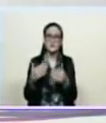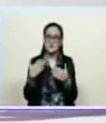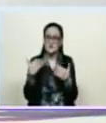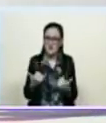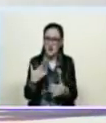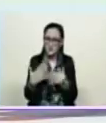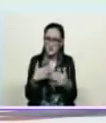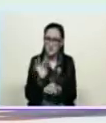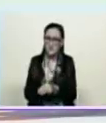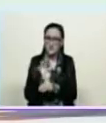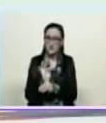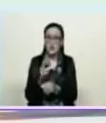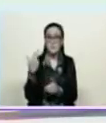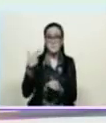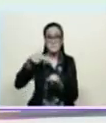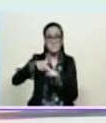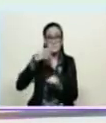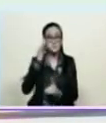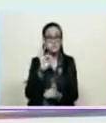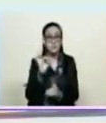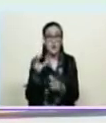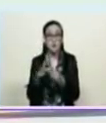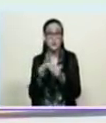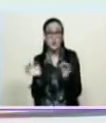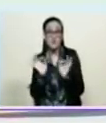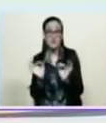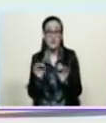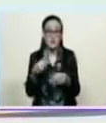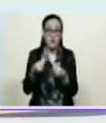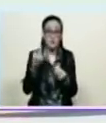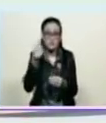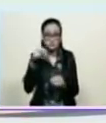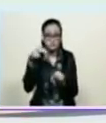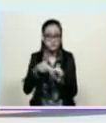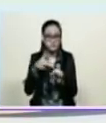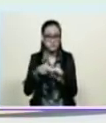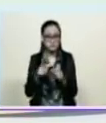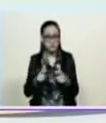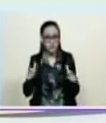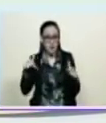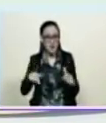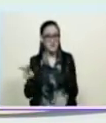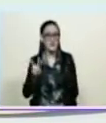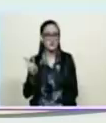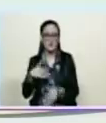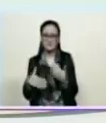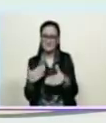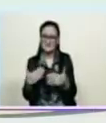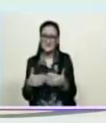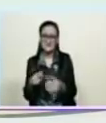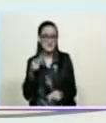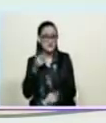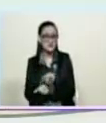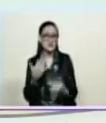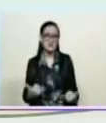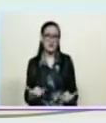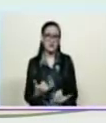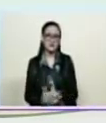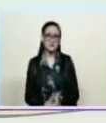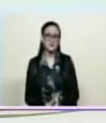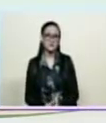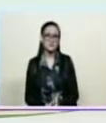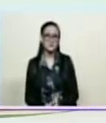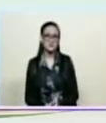funcionamiento del Petro y de todos los mecanismos de criptomoneda y minado en Venezuela. Acelerar. Es una orden que les estoy